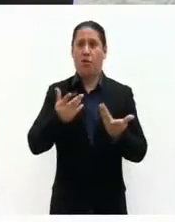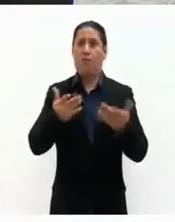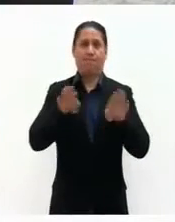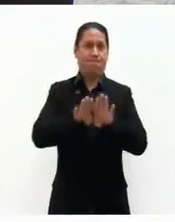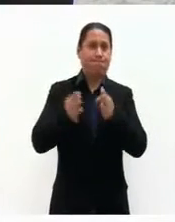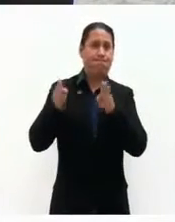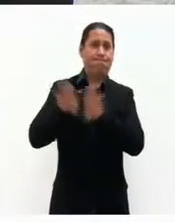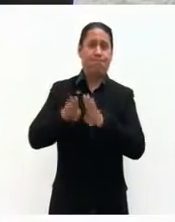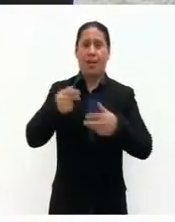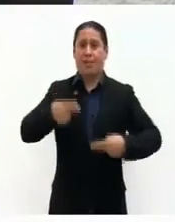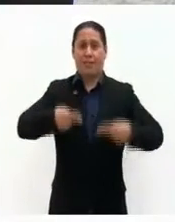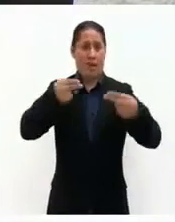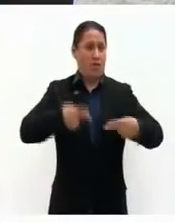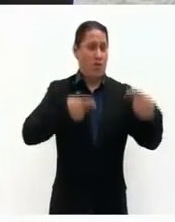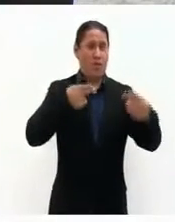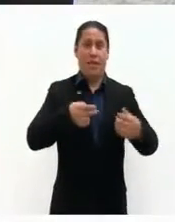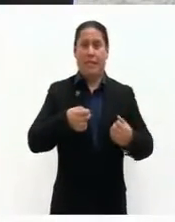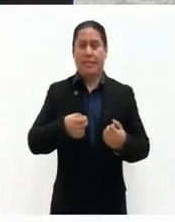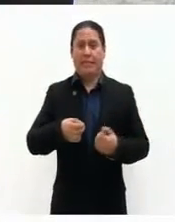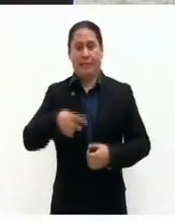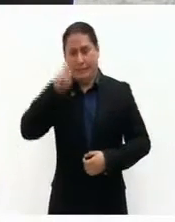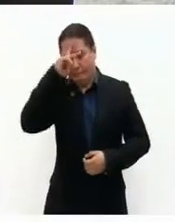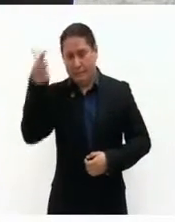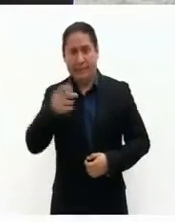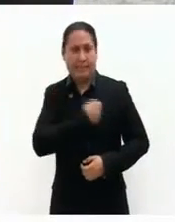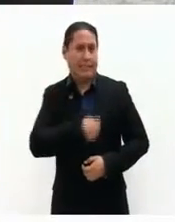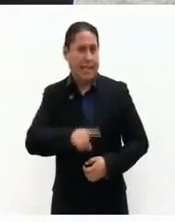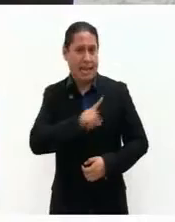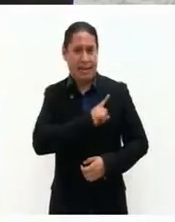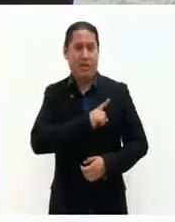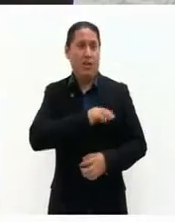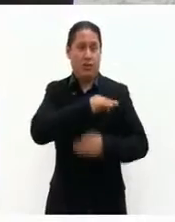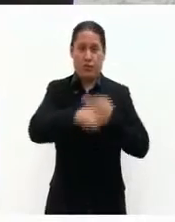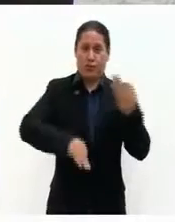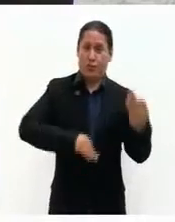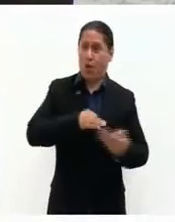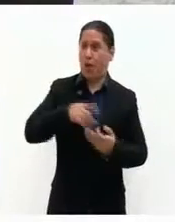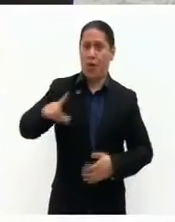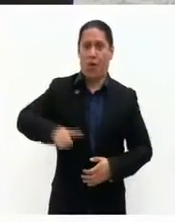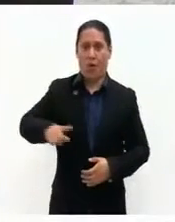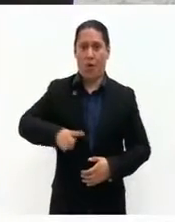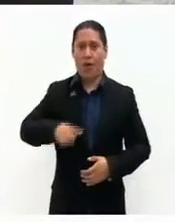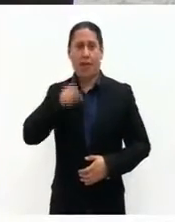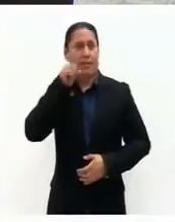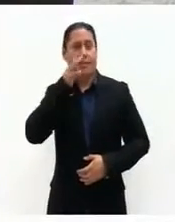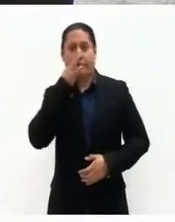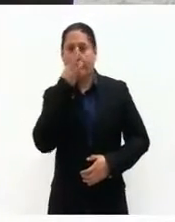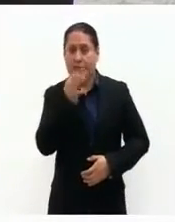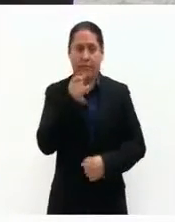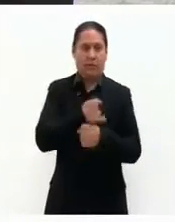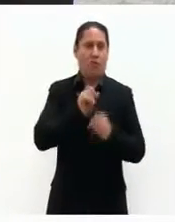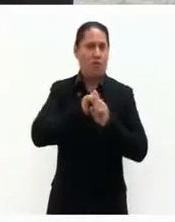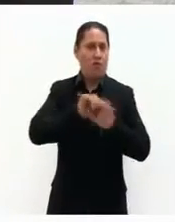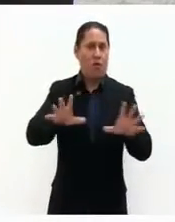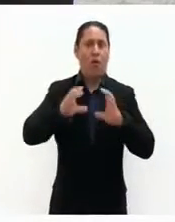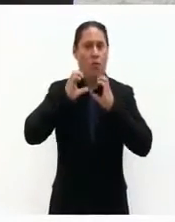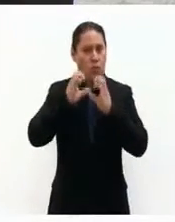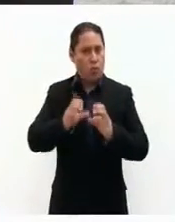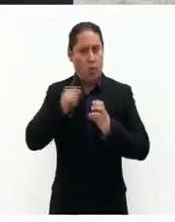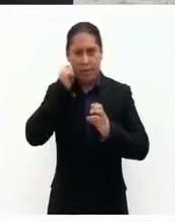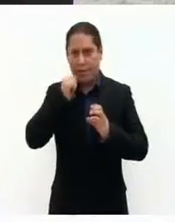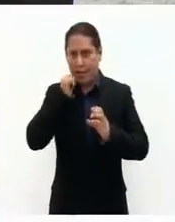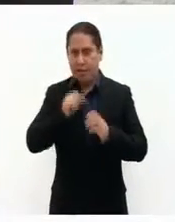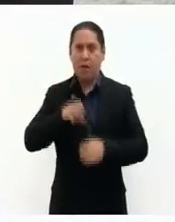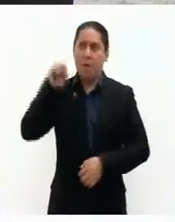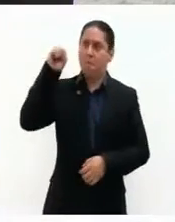productivas. Una crisis de salud que gracias a la sensibilidad y el buen oficio de este gobierno fue superada. Si bien es cierto que Chiapas se encuentra en